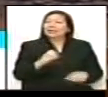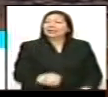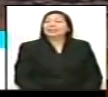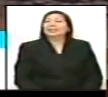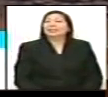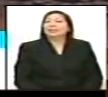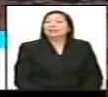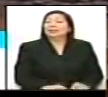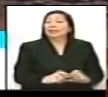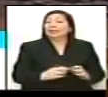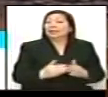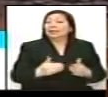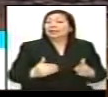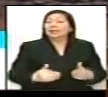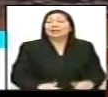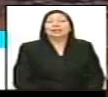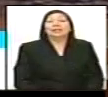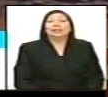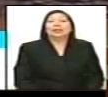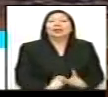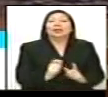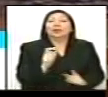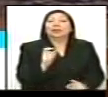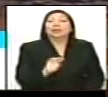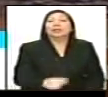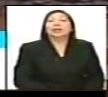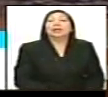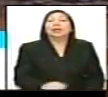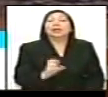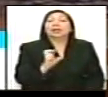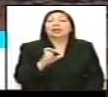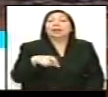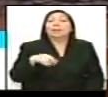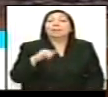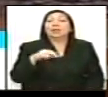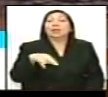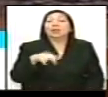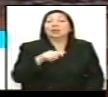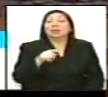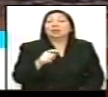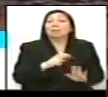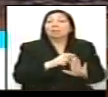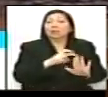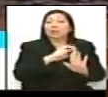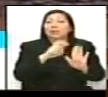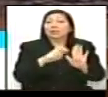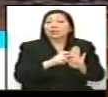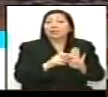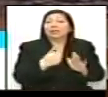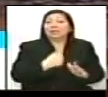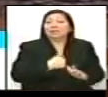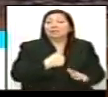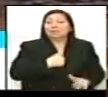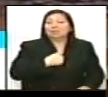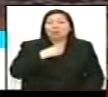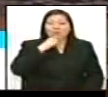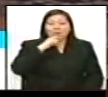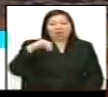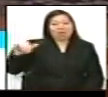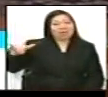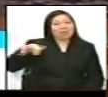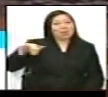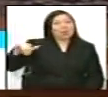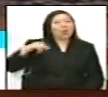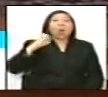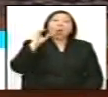en el periodo parlamentario anterior, la congresista Marisol Espinosa presentó un proyecto de ley sobre suplencias del mismo sexo, que